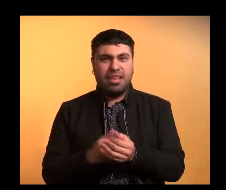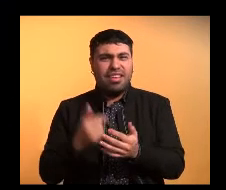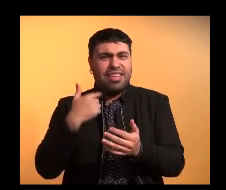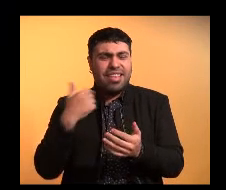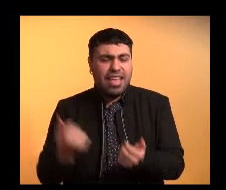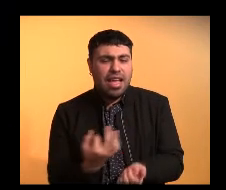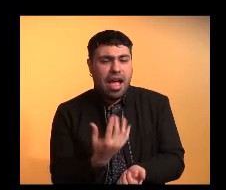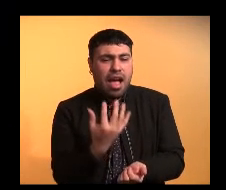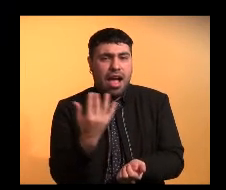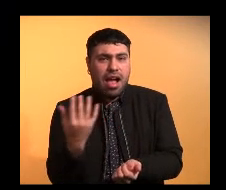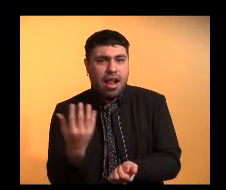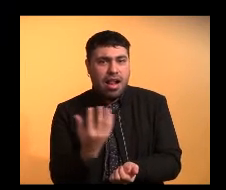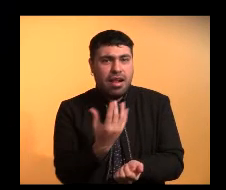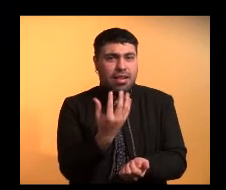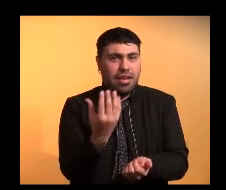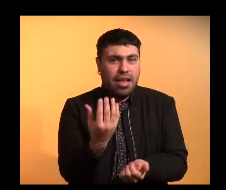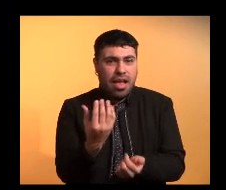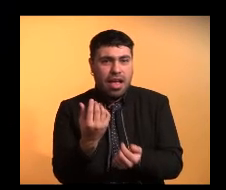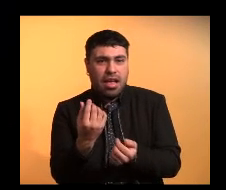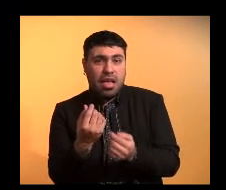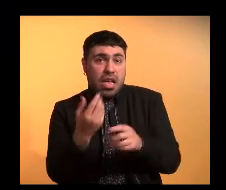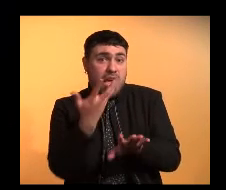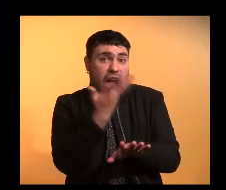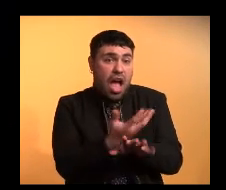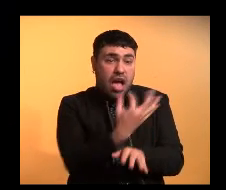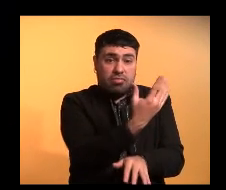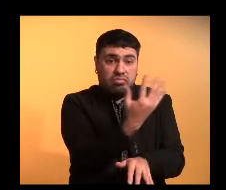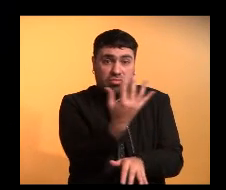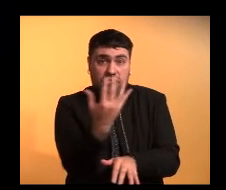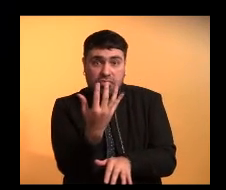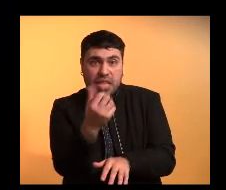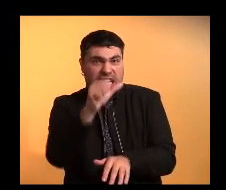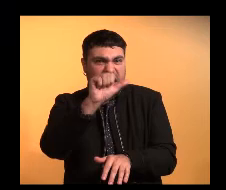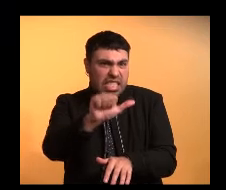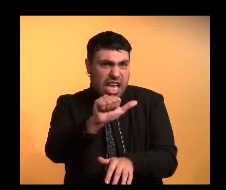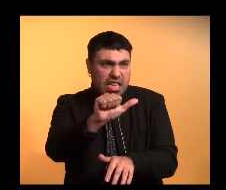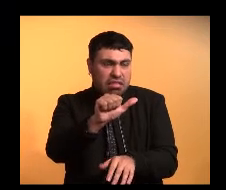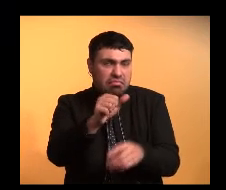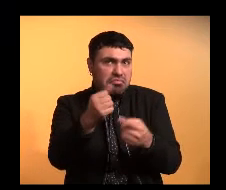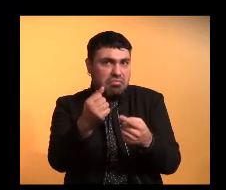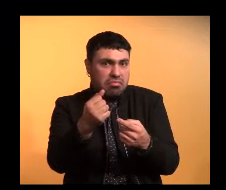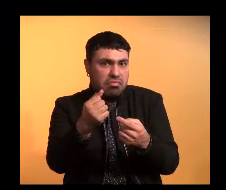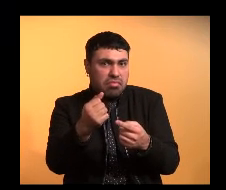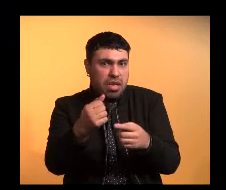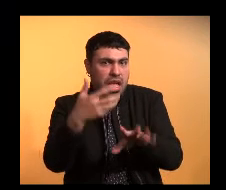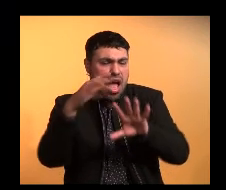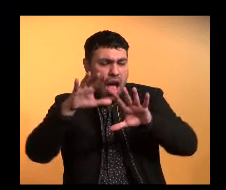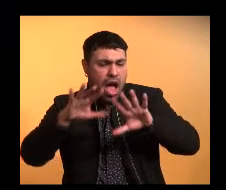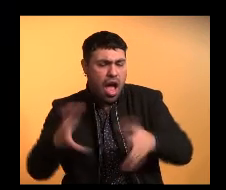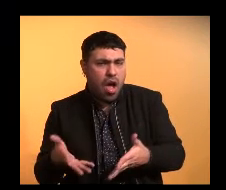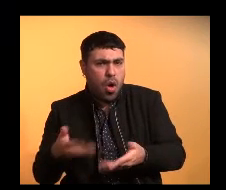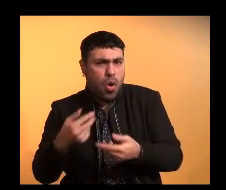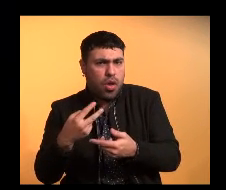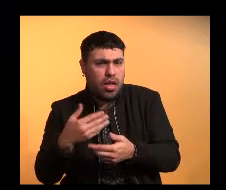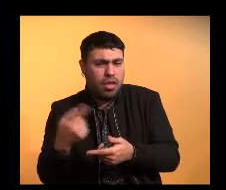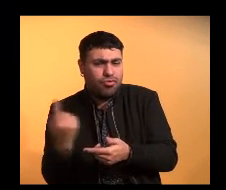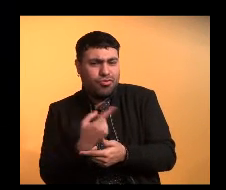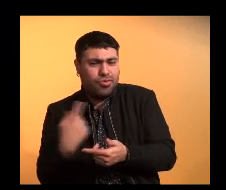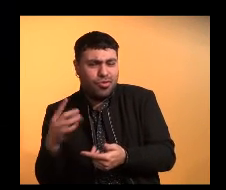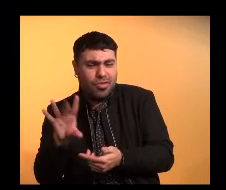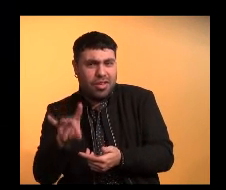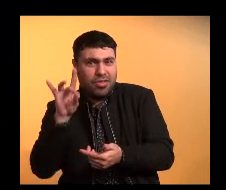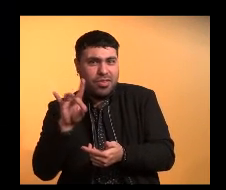cuáles algas están flotando en Antártica. Hasta hace muy poquito se habían descrito solo 6 especies, y nosotros con los muestreos que estamos realizando ya